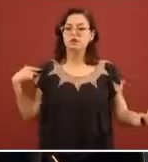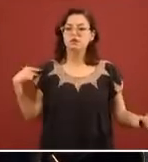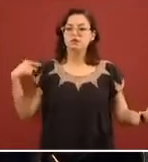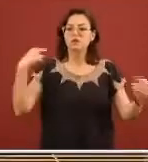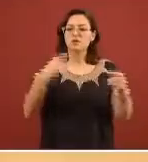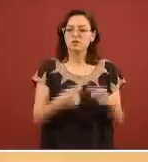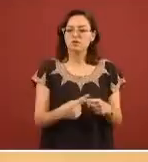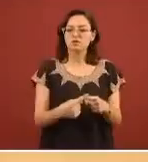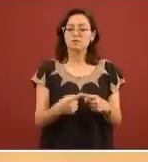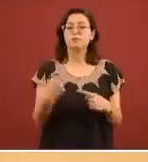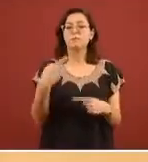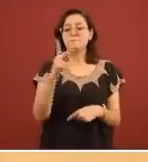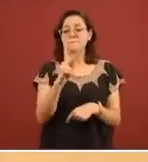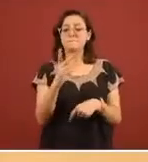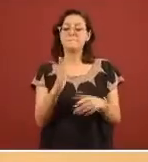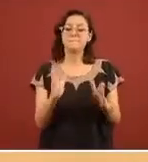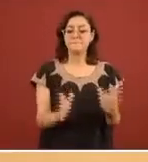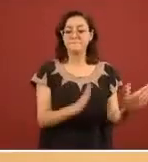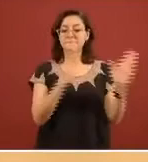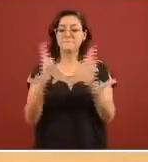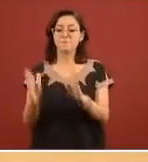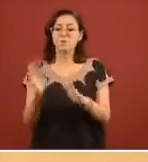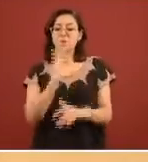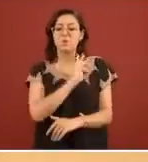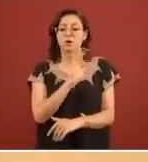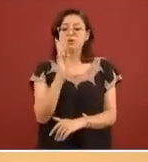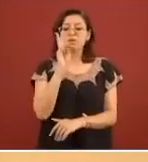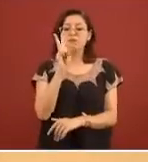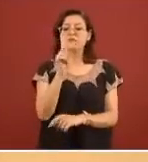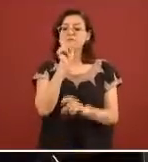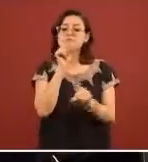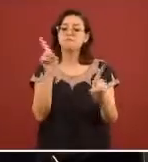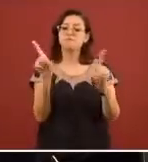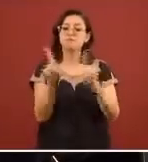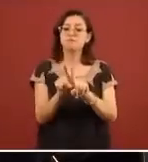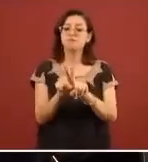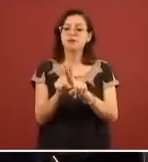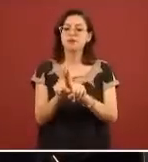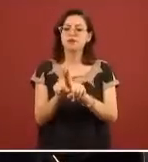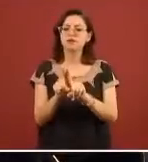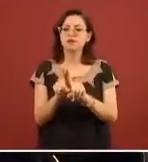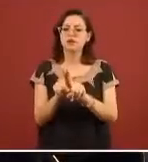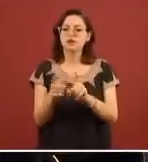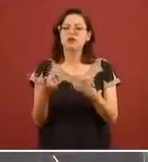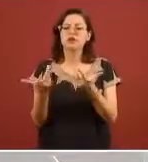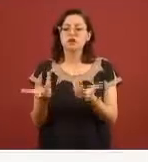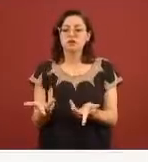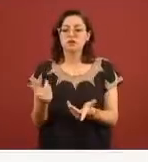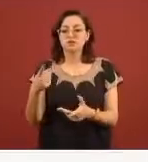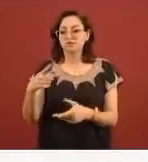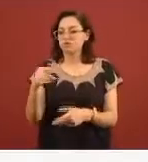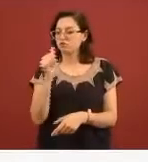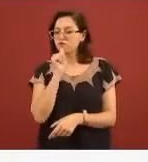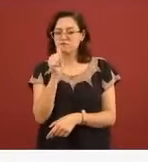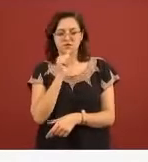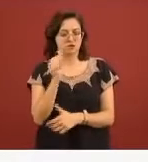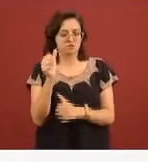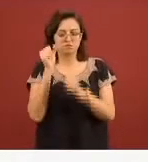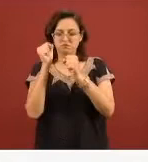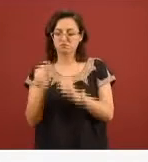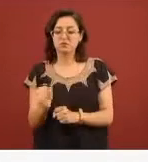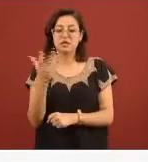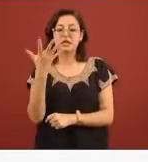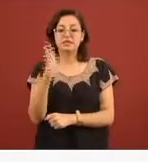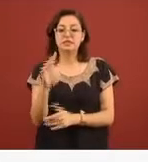hoy, pero además en una columna a la derecha pueden ustedes también encontrar la distribución de los casos que aún son sospechosos, de